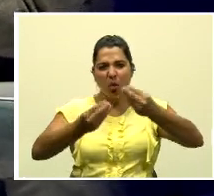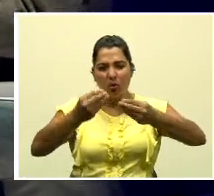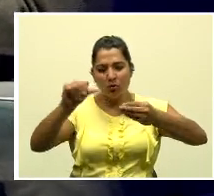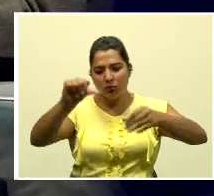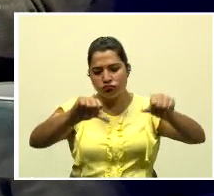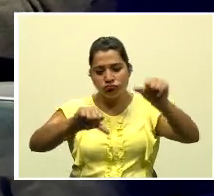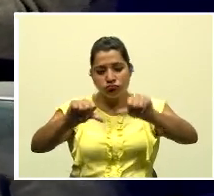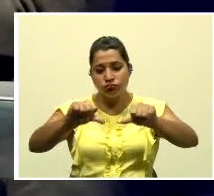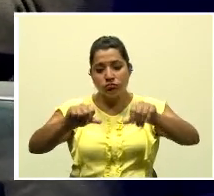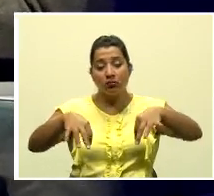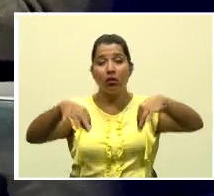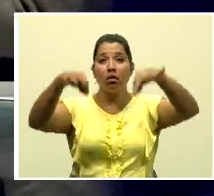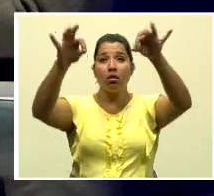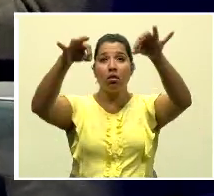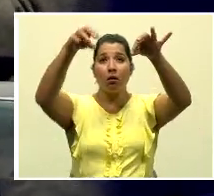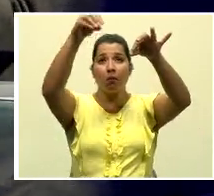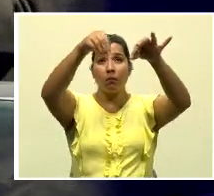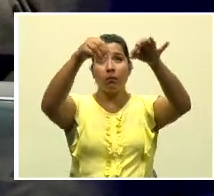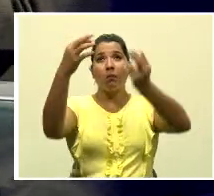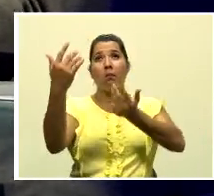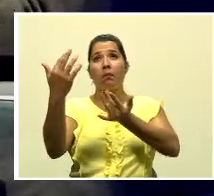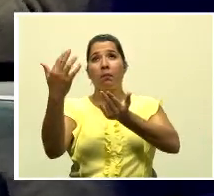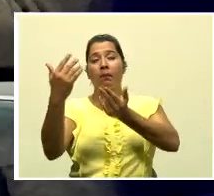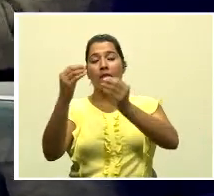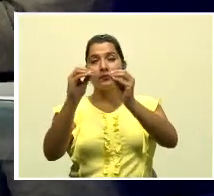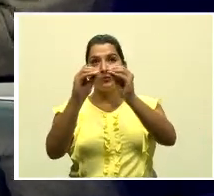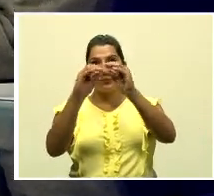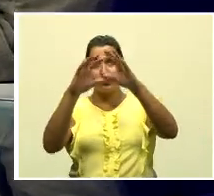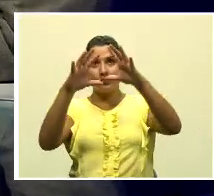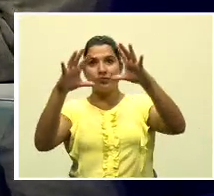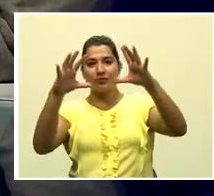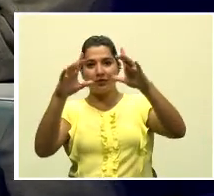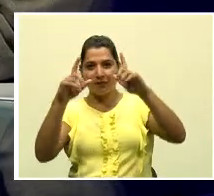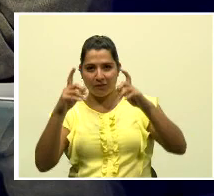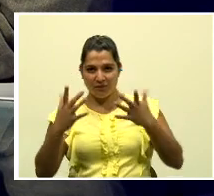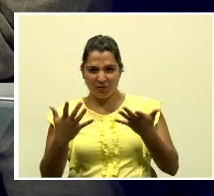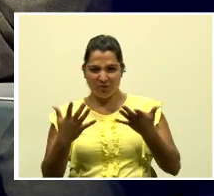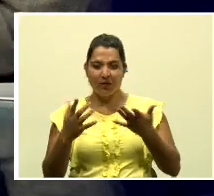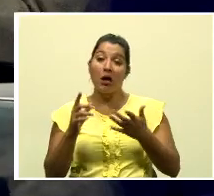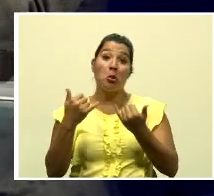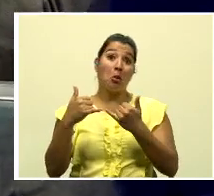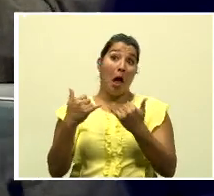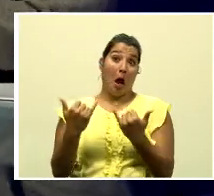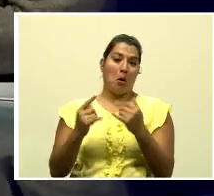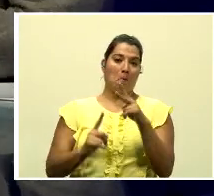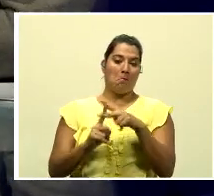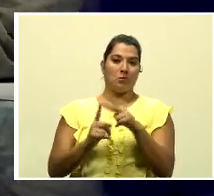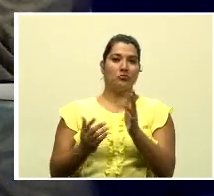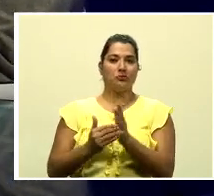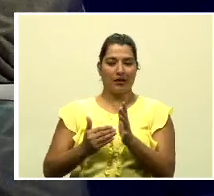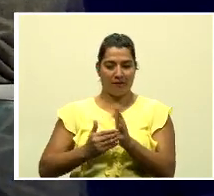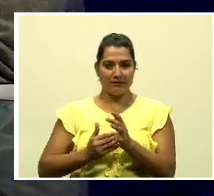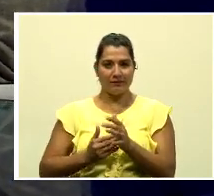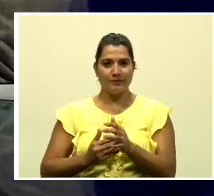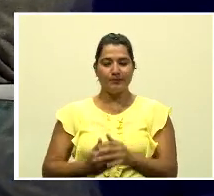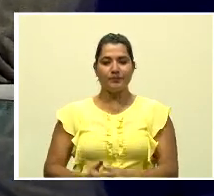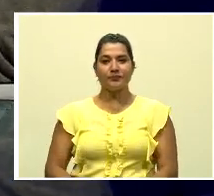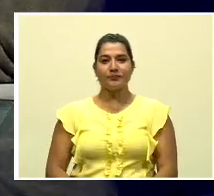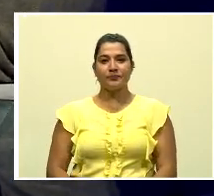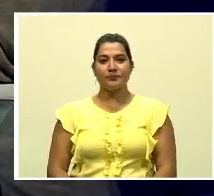ido manteniéndose, incluso con ciertas expansiones que parecían que antes pues no eran